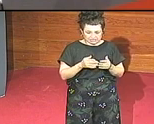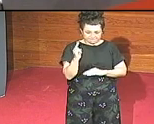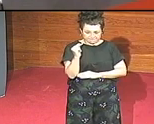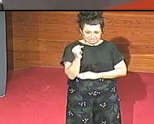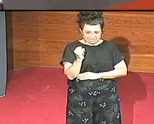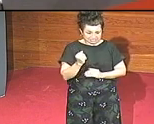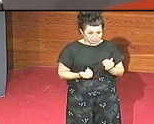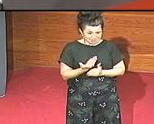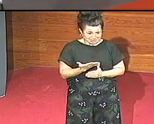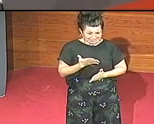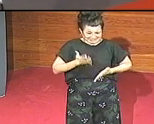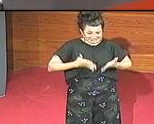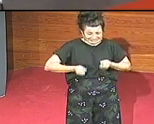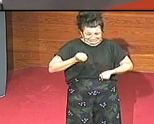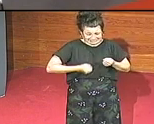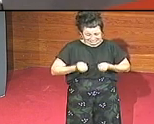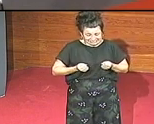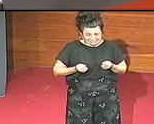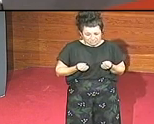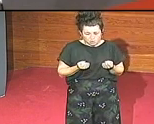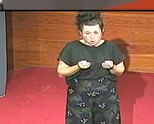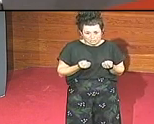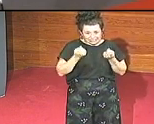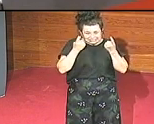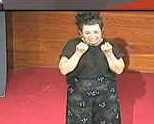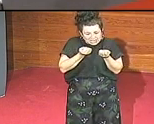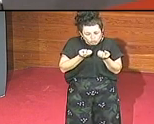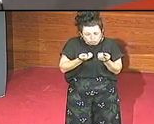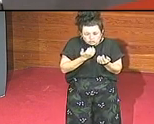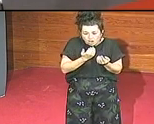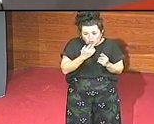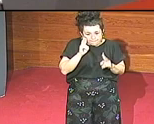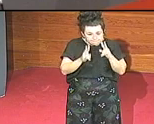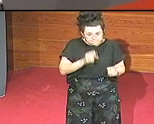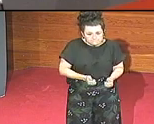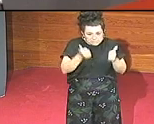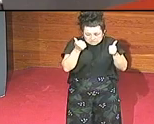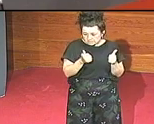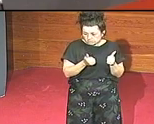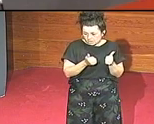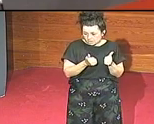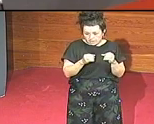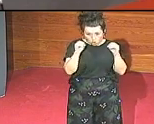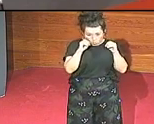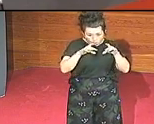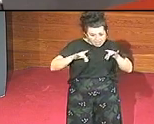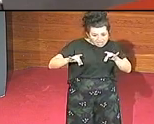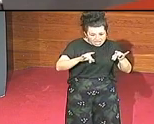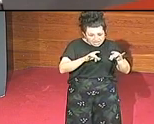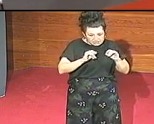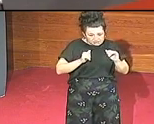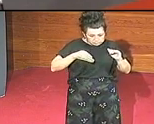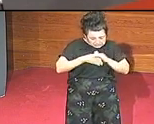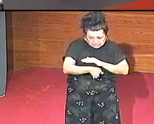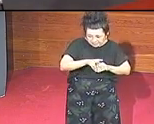para intentar contar eso de una manera más visual te dice voy a hacer un vídeo con superiores para la entrada y luego voy a ir contando